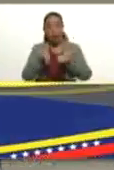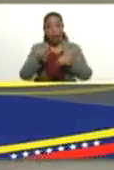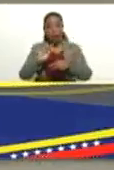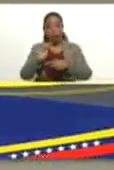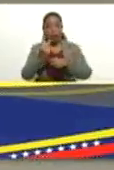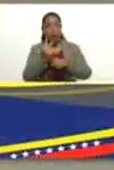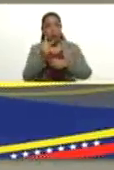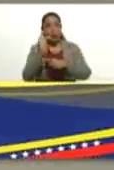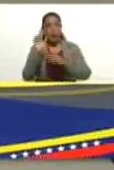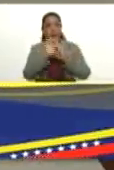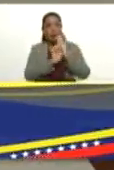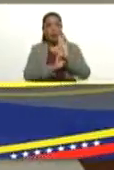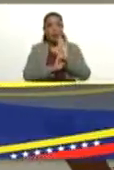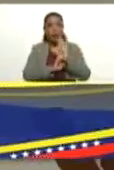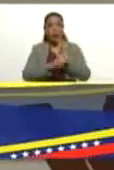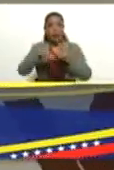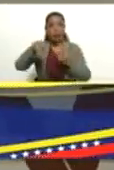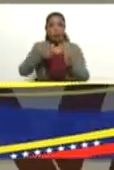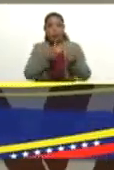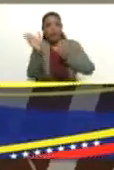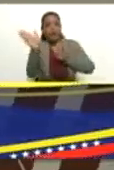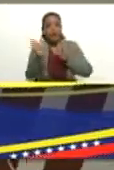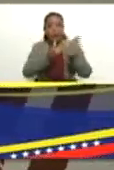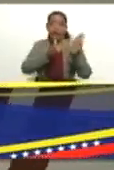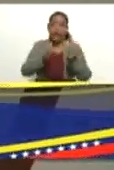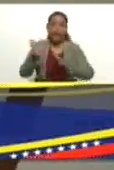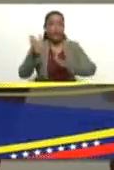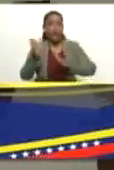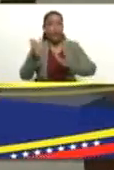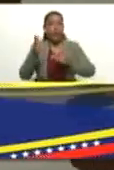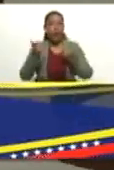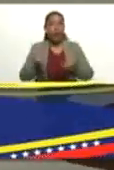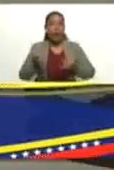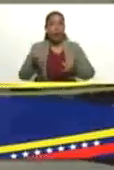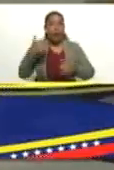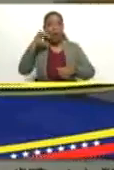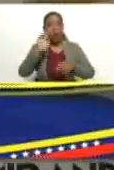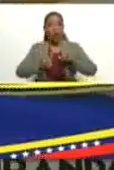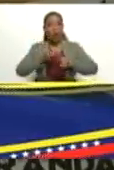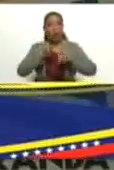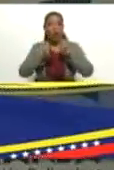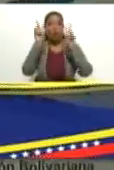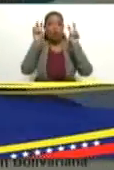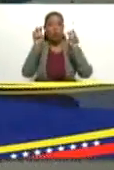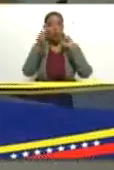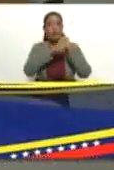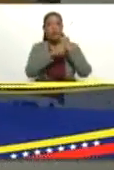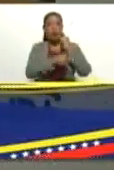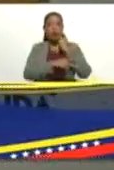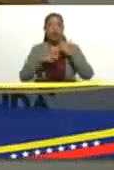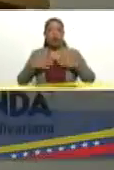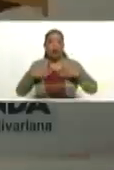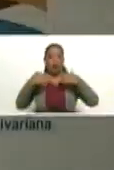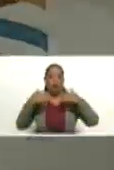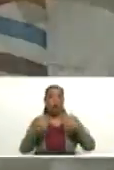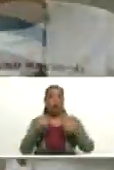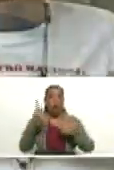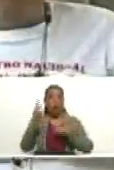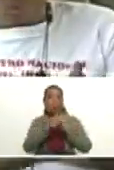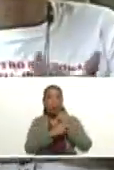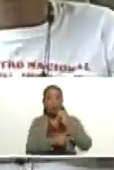segunda etapa, una pista de patinaje en la tercera etapa y recientemente nos fue construida un parque biosaludable y un parque de recreaciones para